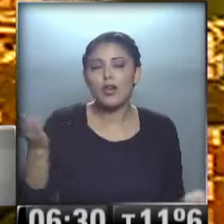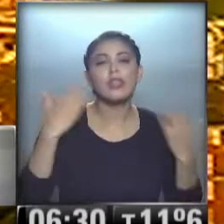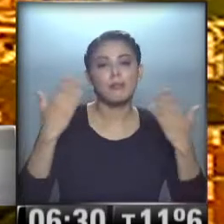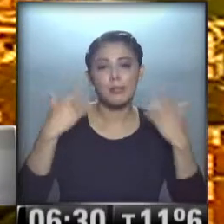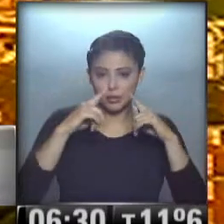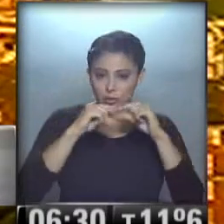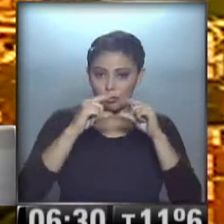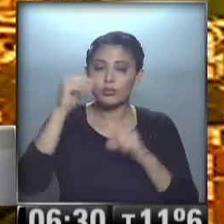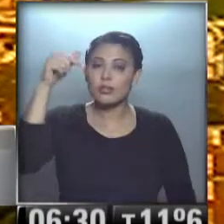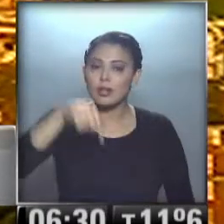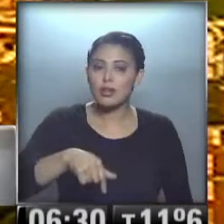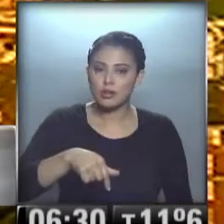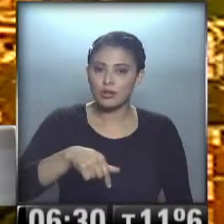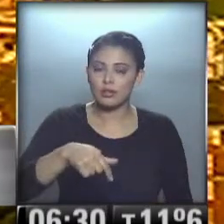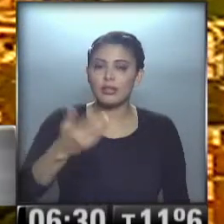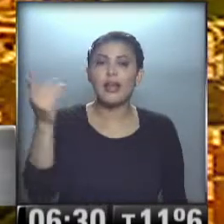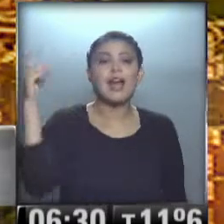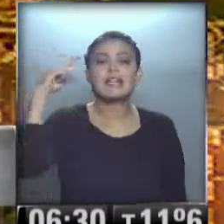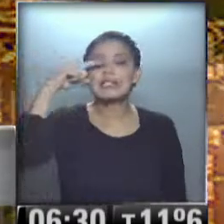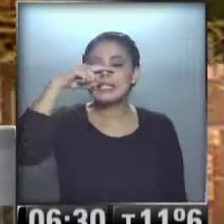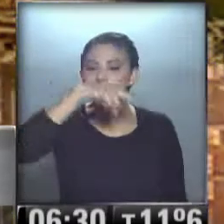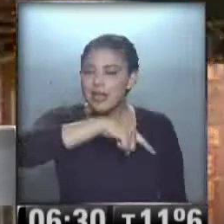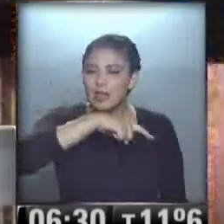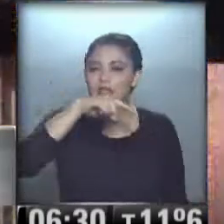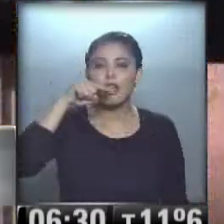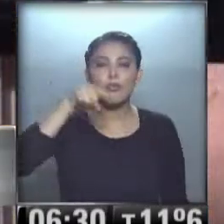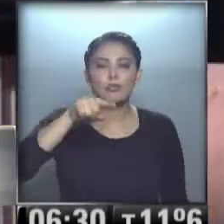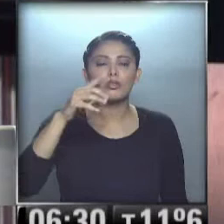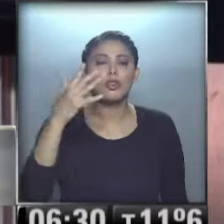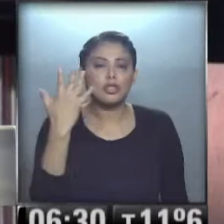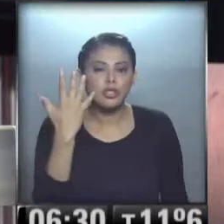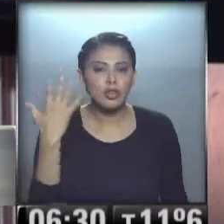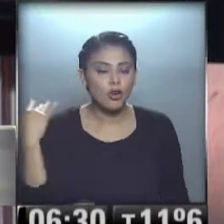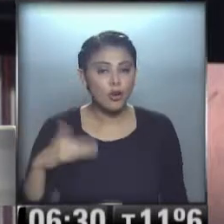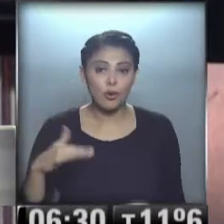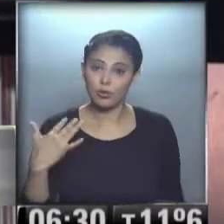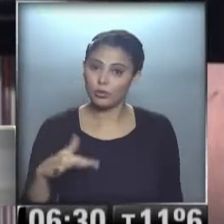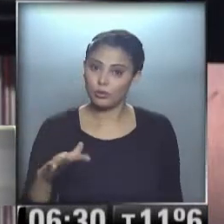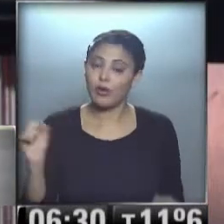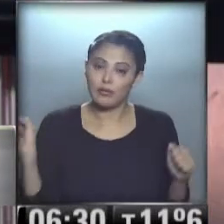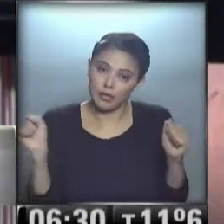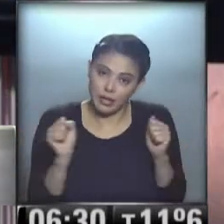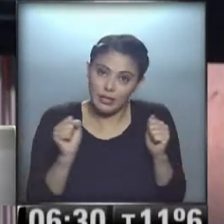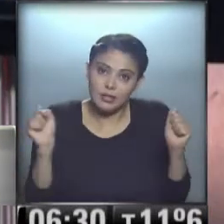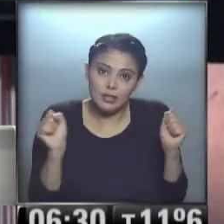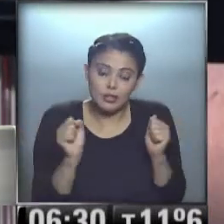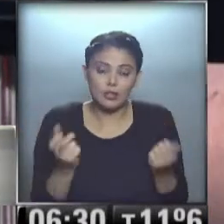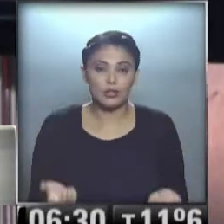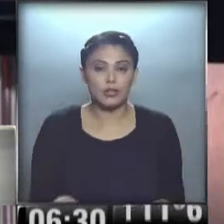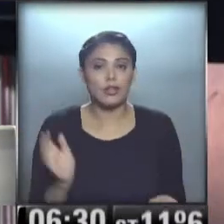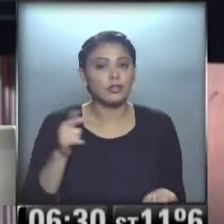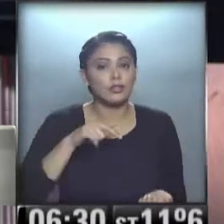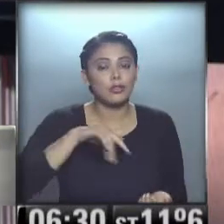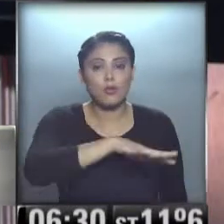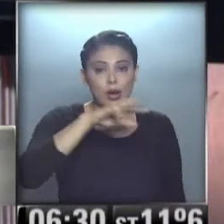este momento es de 7 grados 5 décimas. Hace más bien frescor a frío en la ciudad